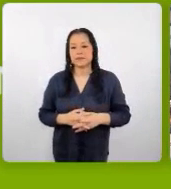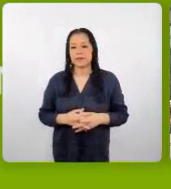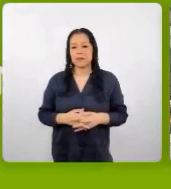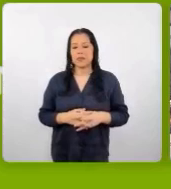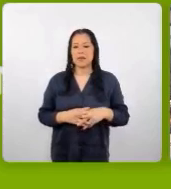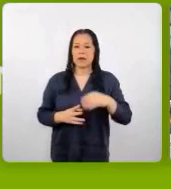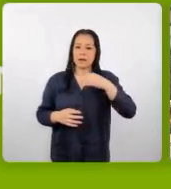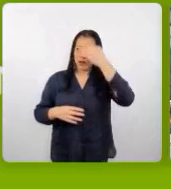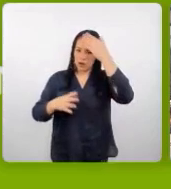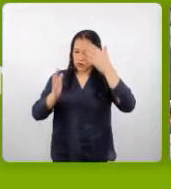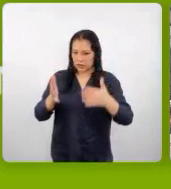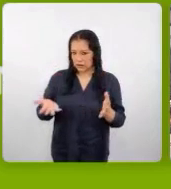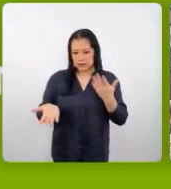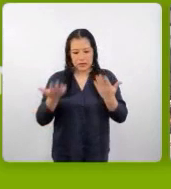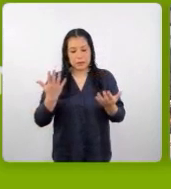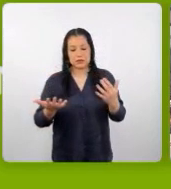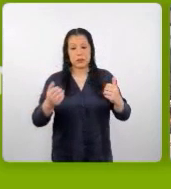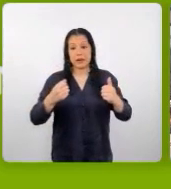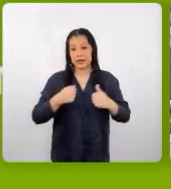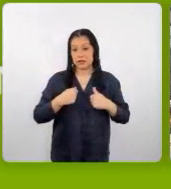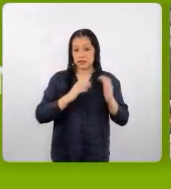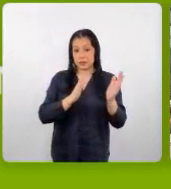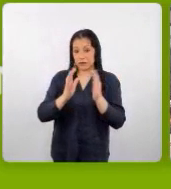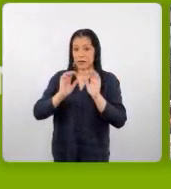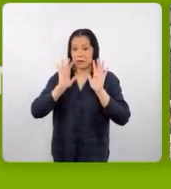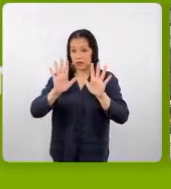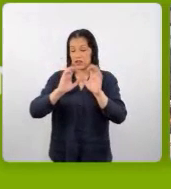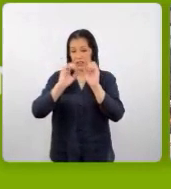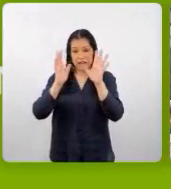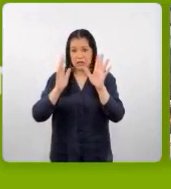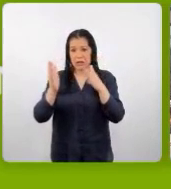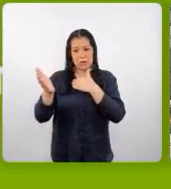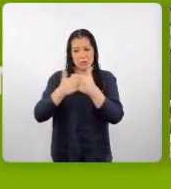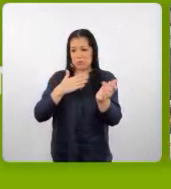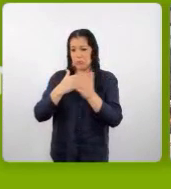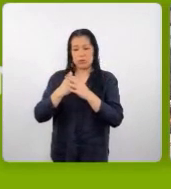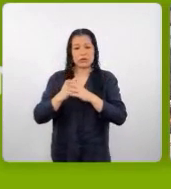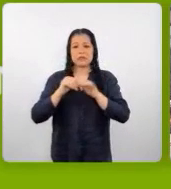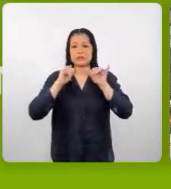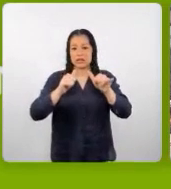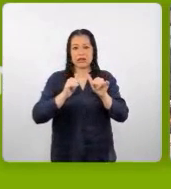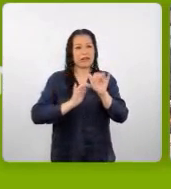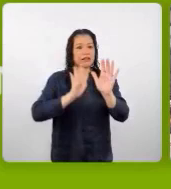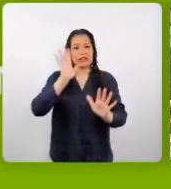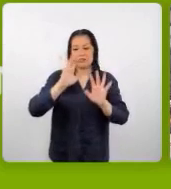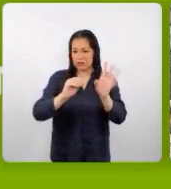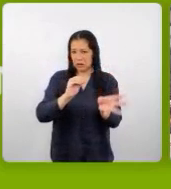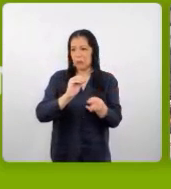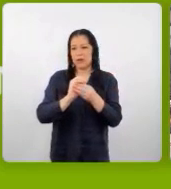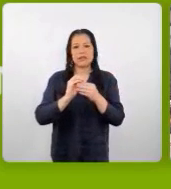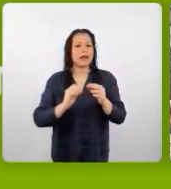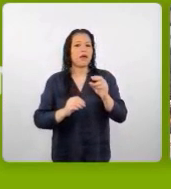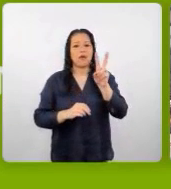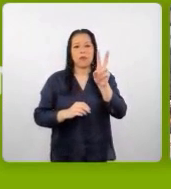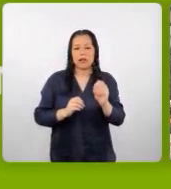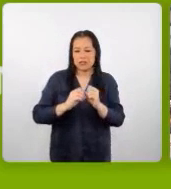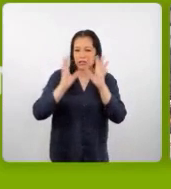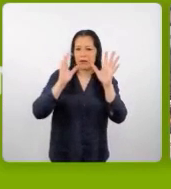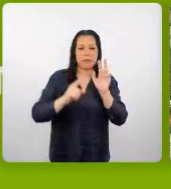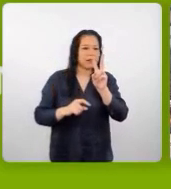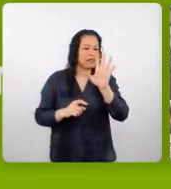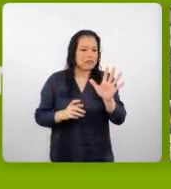tienen, por ejemplo, si sus vacaciones han sido planificadas por 10 días, ellos no tienen ningún problema en extenderlo a que sea 15, a que sea 20, a que sea